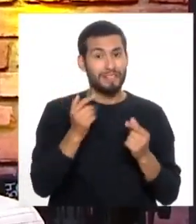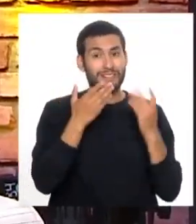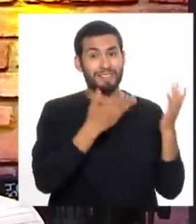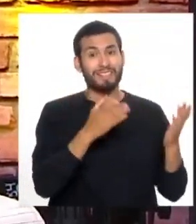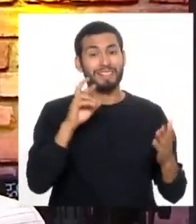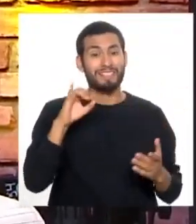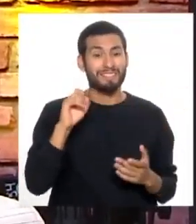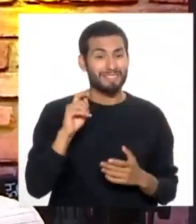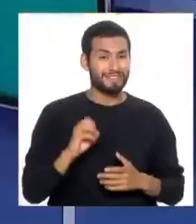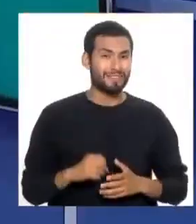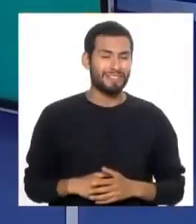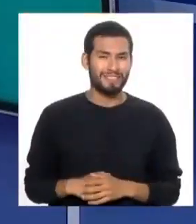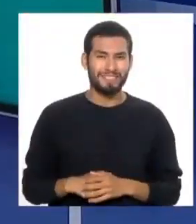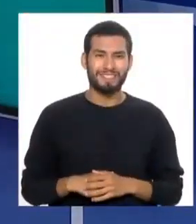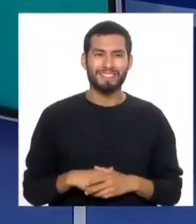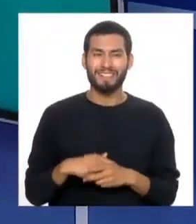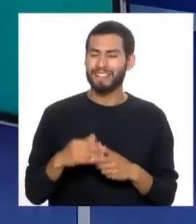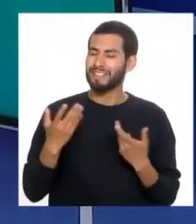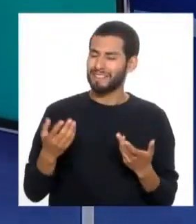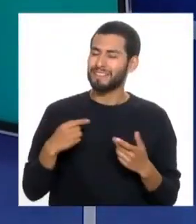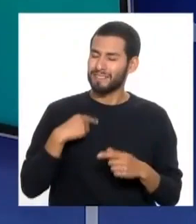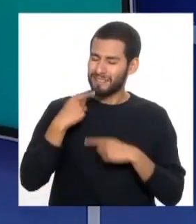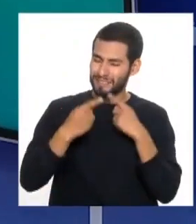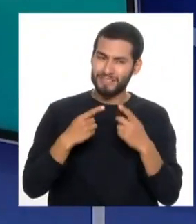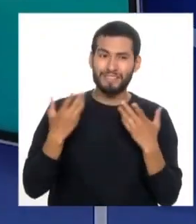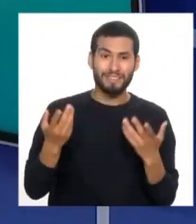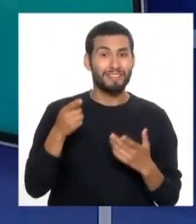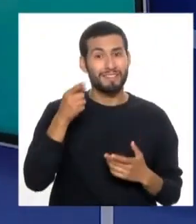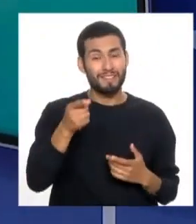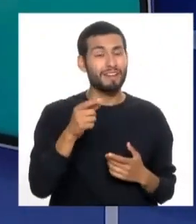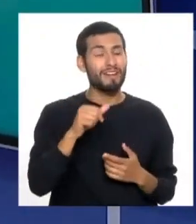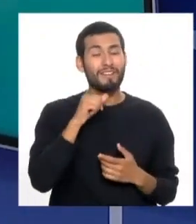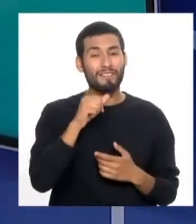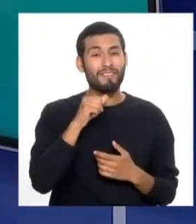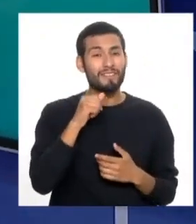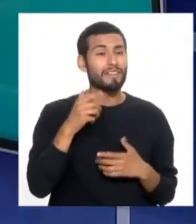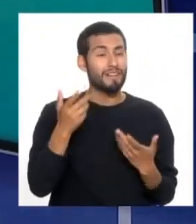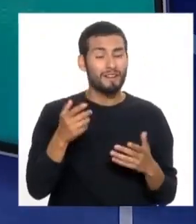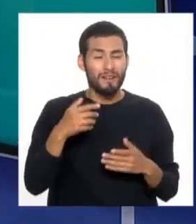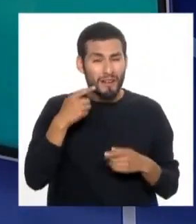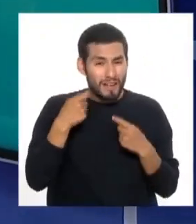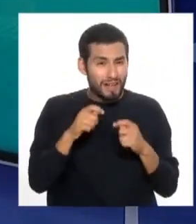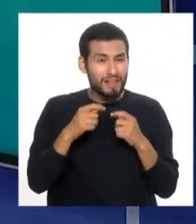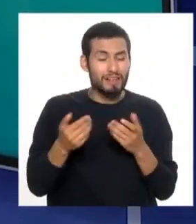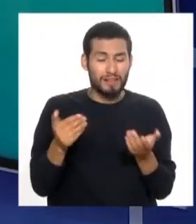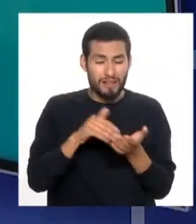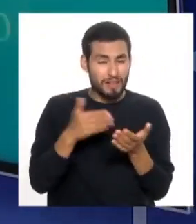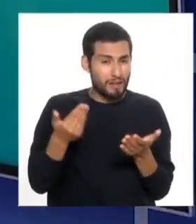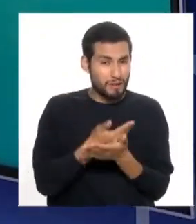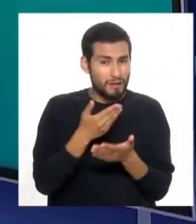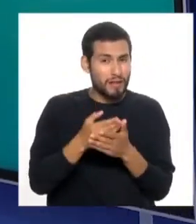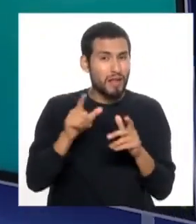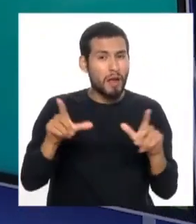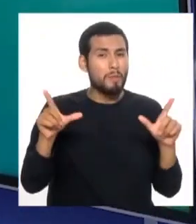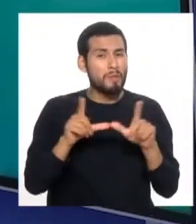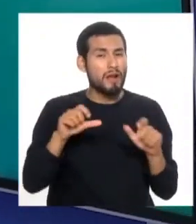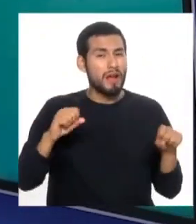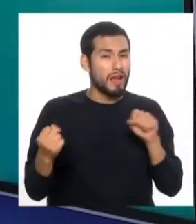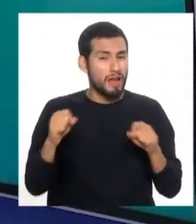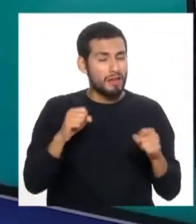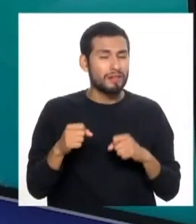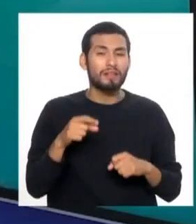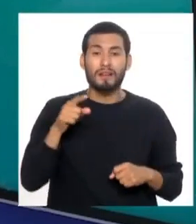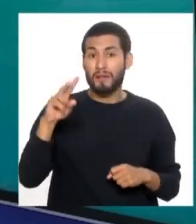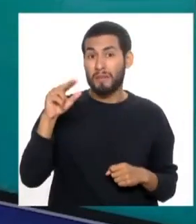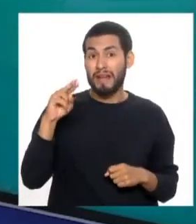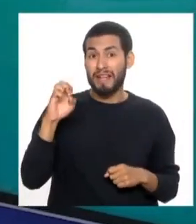con Christopher. Mi querida Fátima, te cuento que si todavía no has renovado o estás en el proceso de renovación de brevete, Vanesita